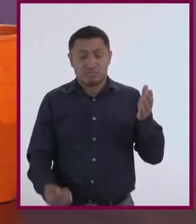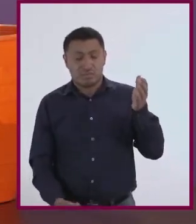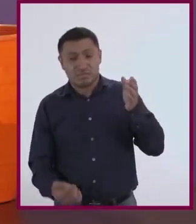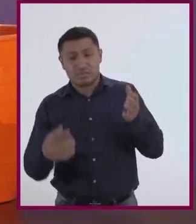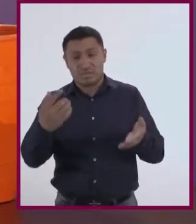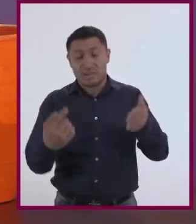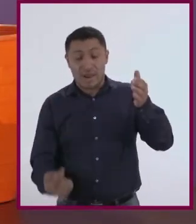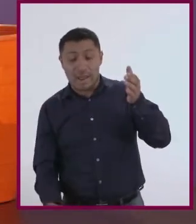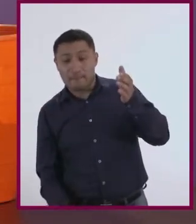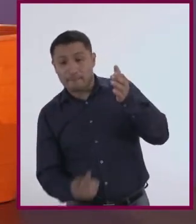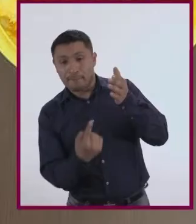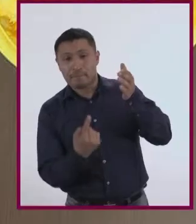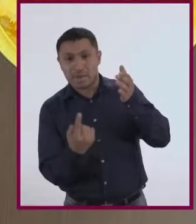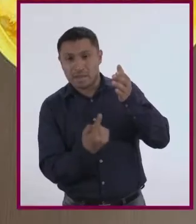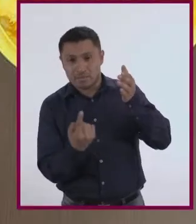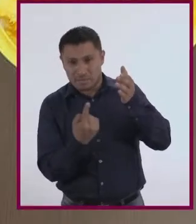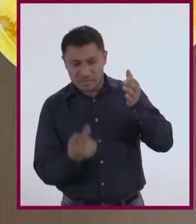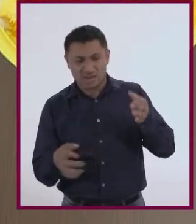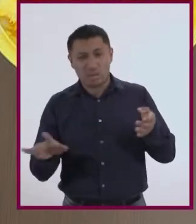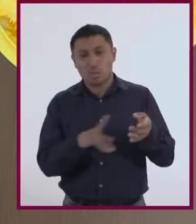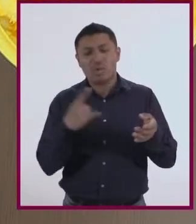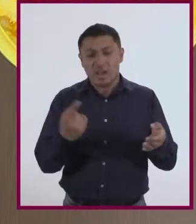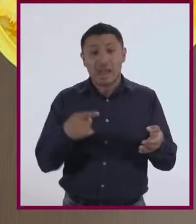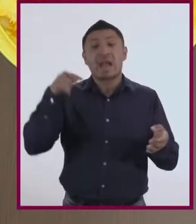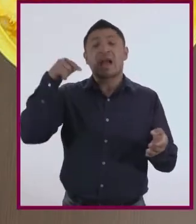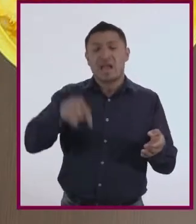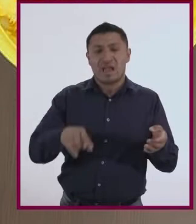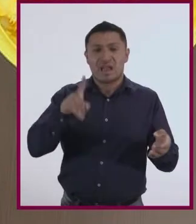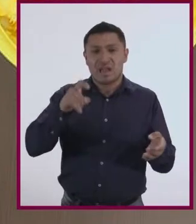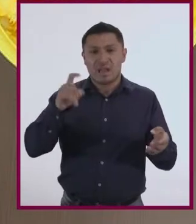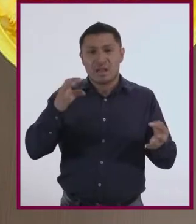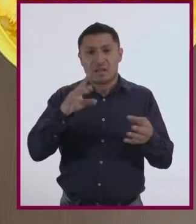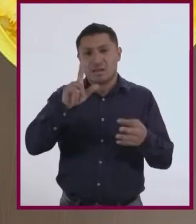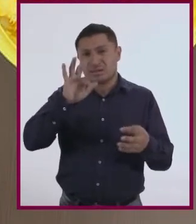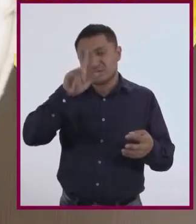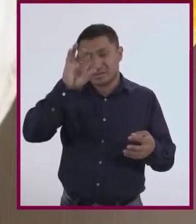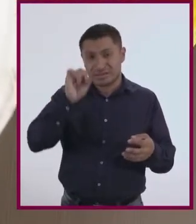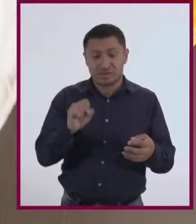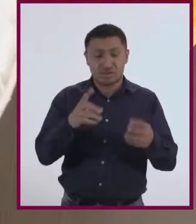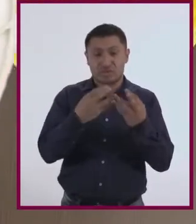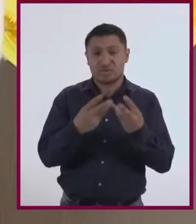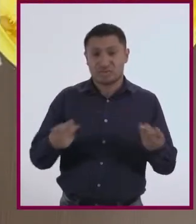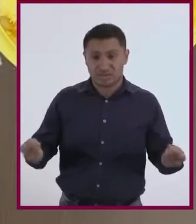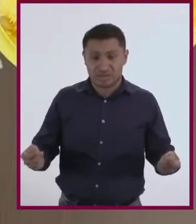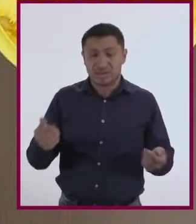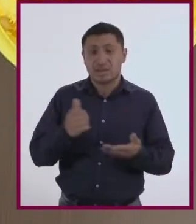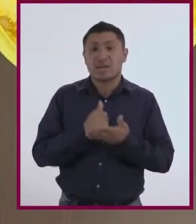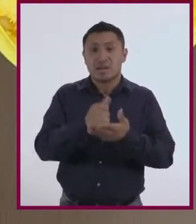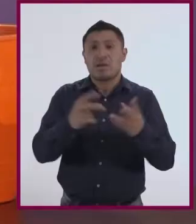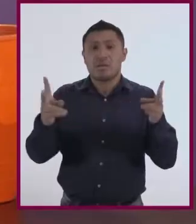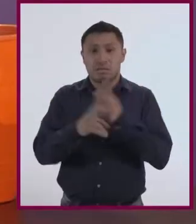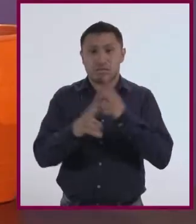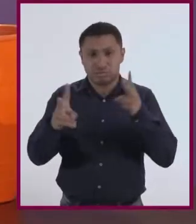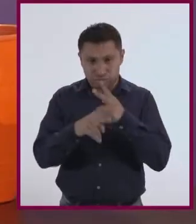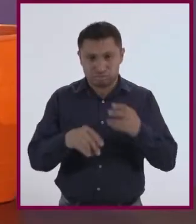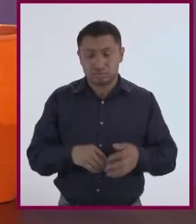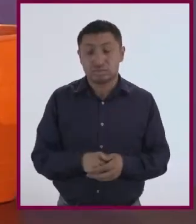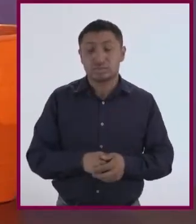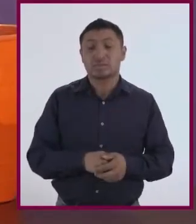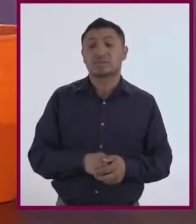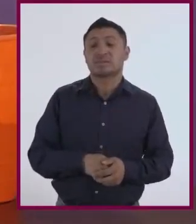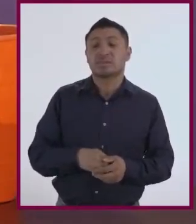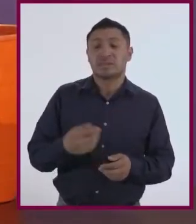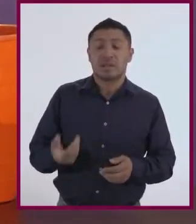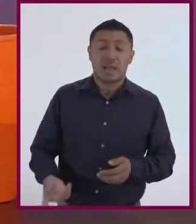agujero en la parte de abajo. ¿Por qué? Porque por aquí van a salir nuestros lixiviados y va a ayudar a la aireación. Esta